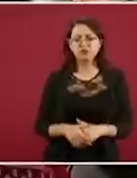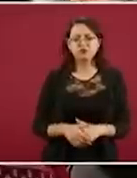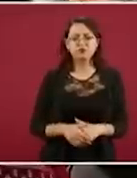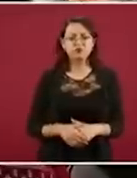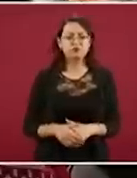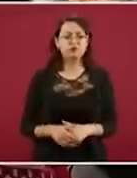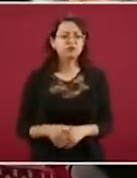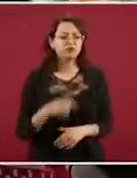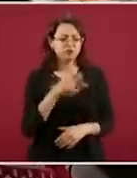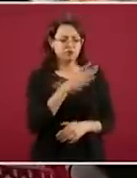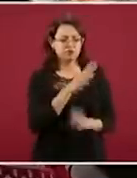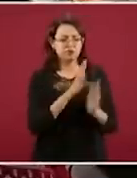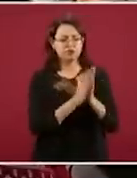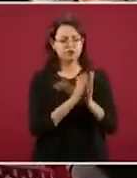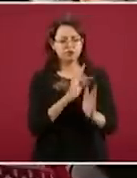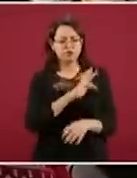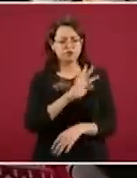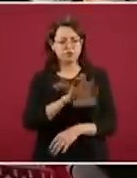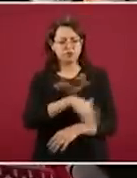la de Forbes.